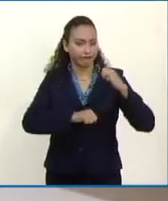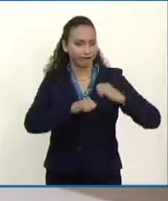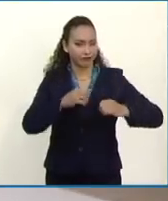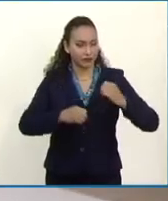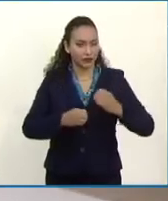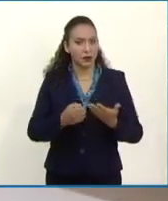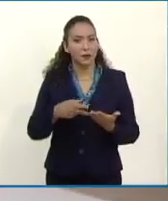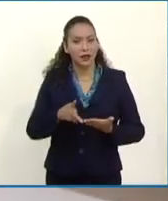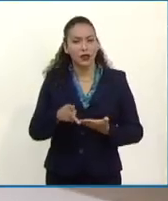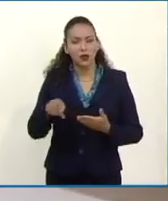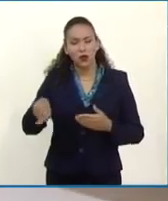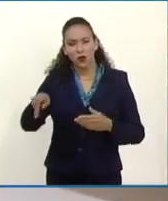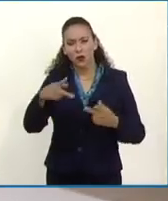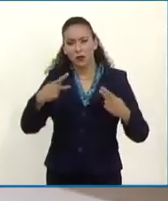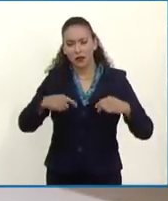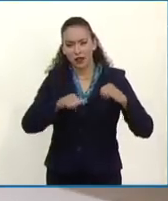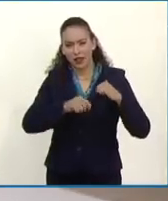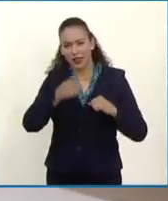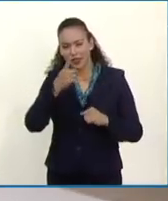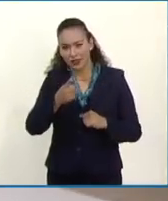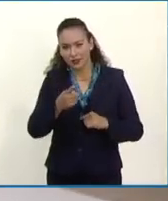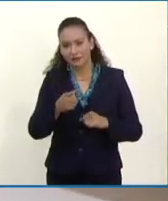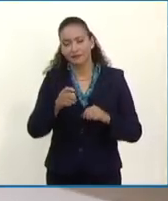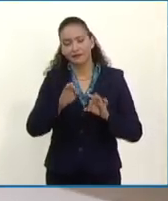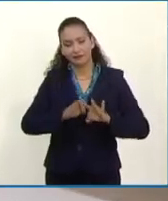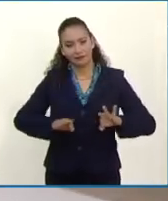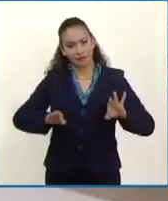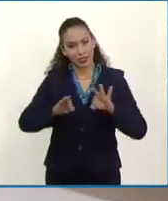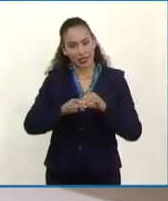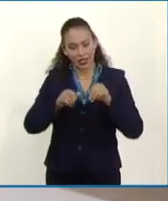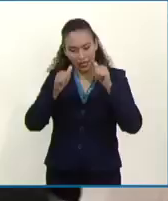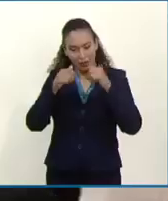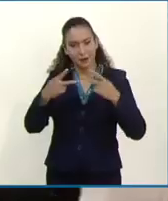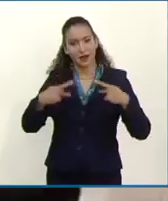la legitimidad y la independencia de las y los juzgadores.